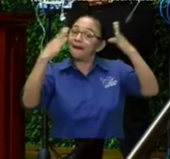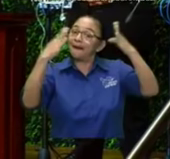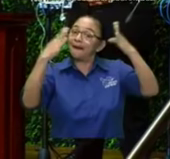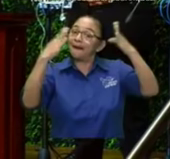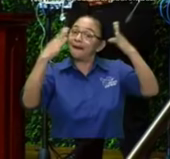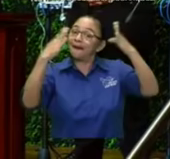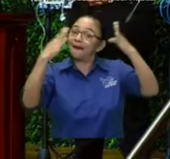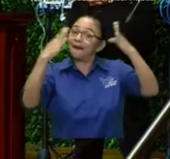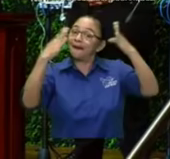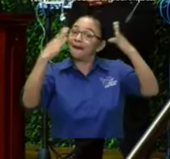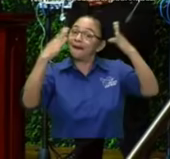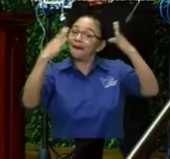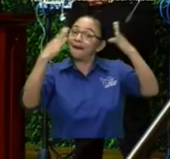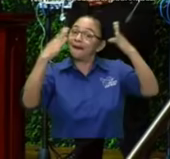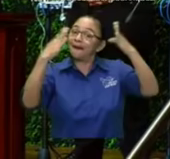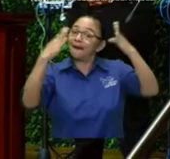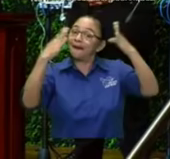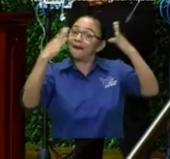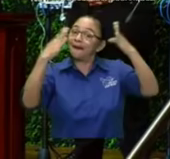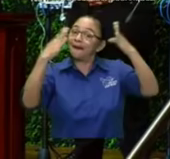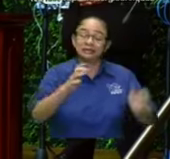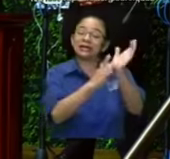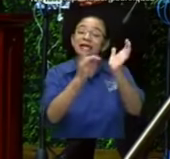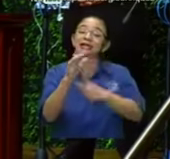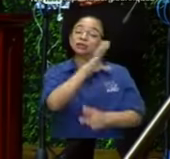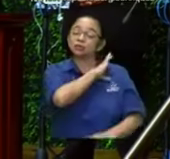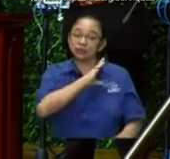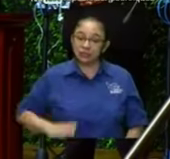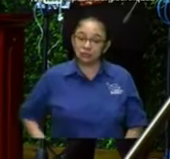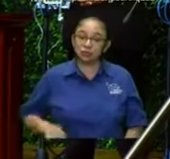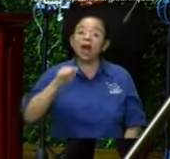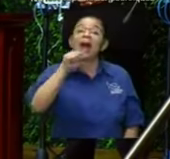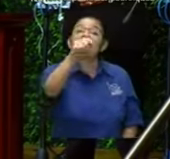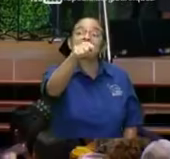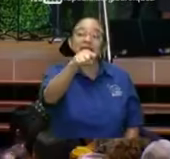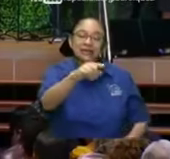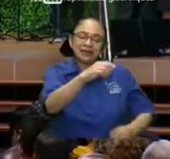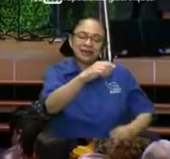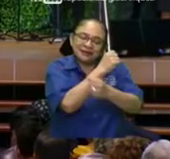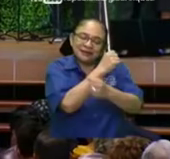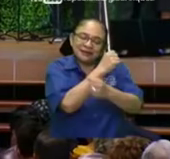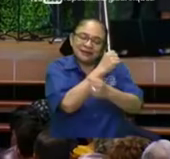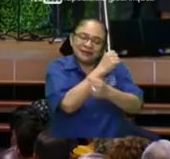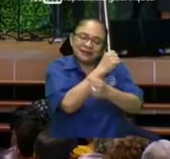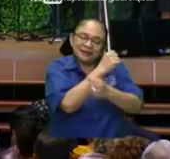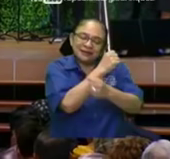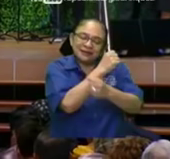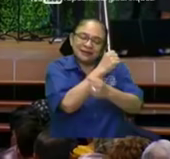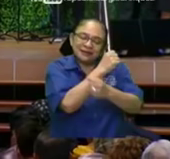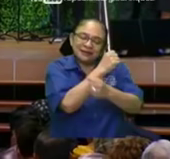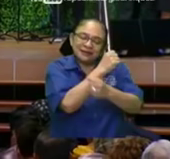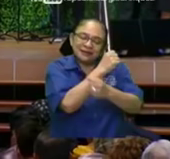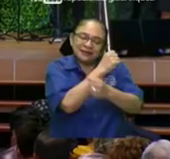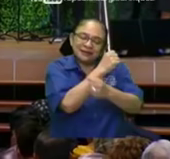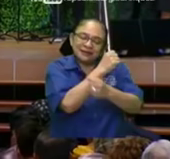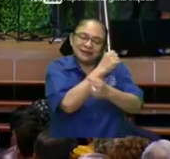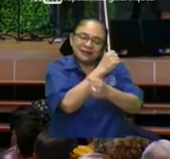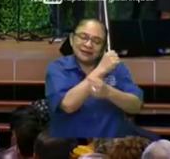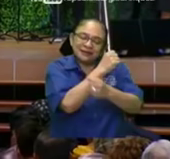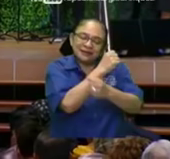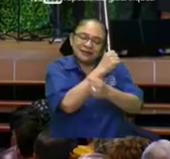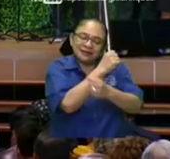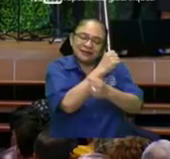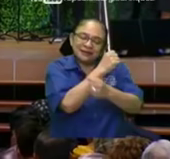hay un hombre llamado Jesucristo, que es Dios, que te ama, que vino a dar su vida por ti y que está